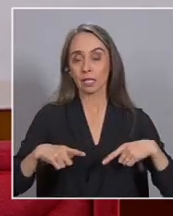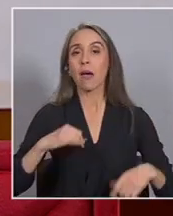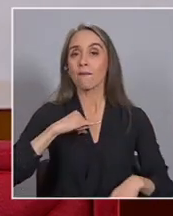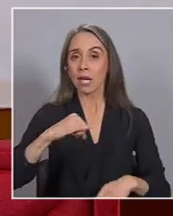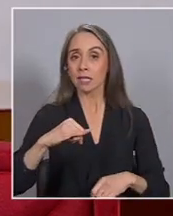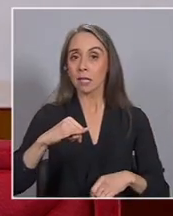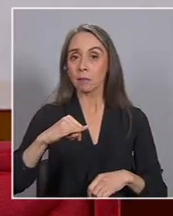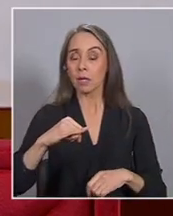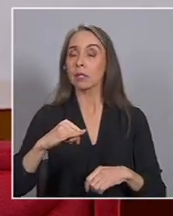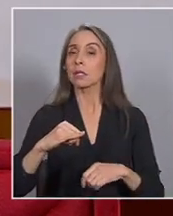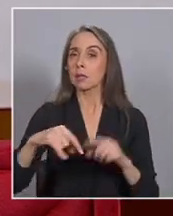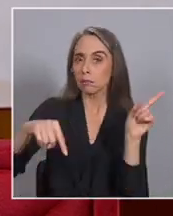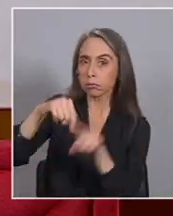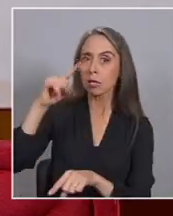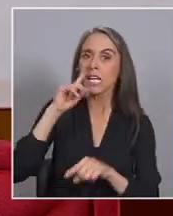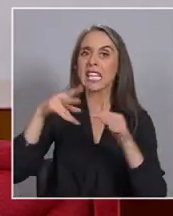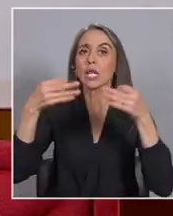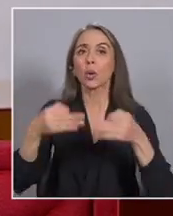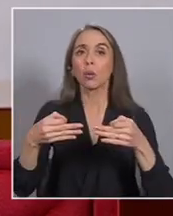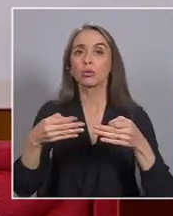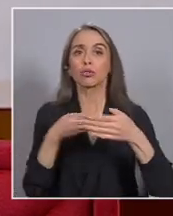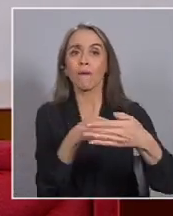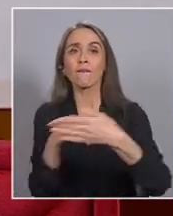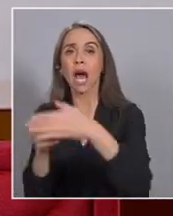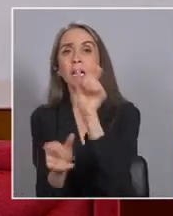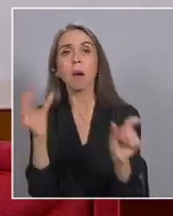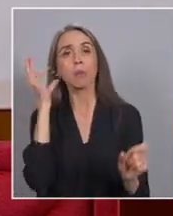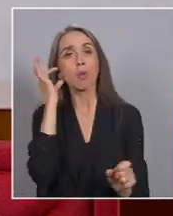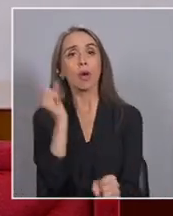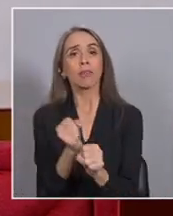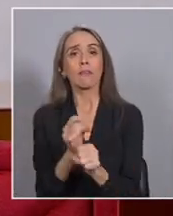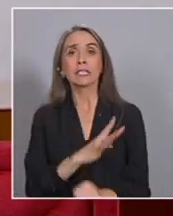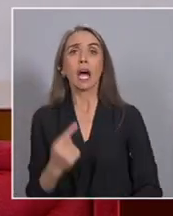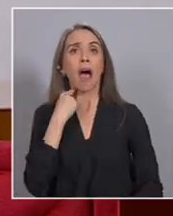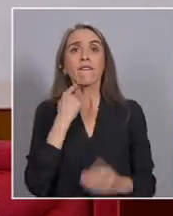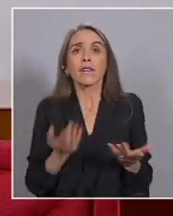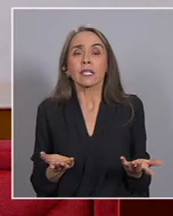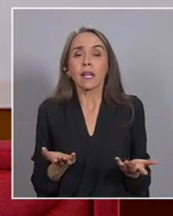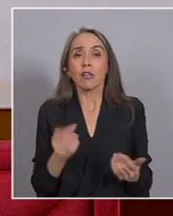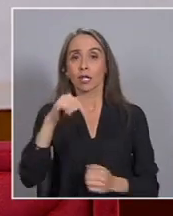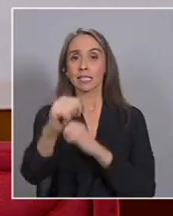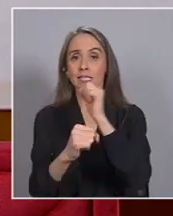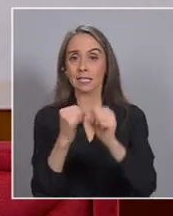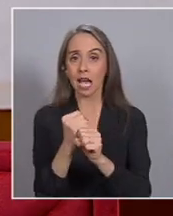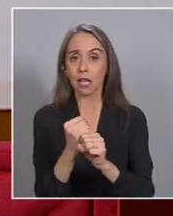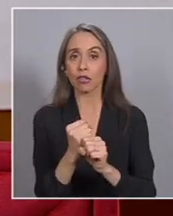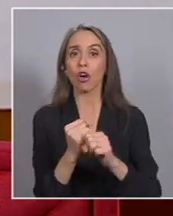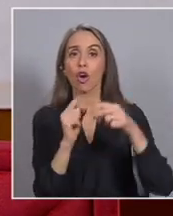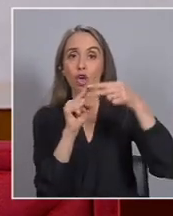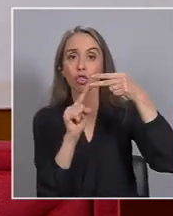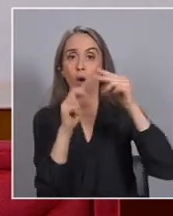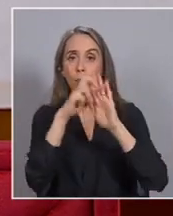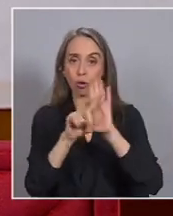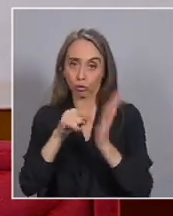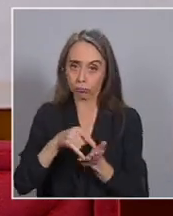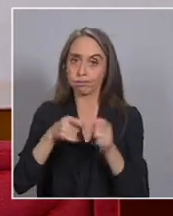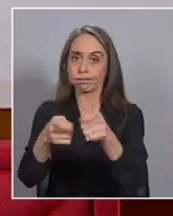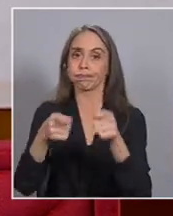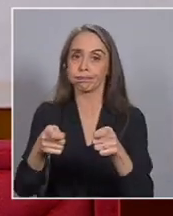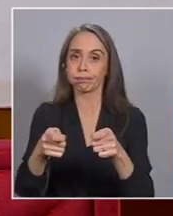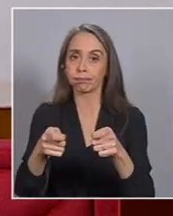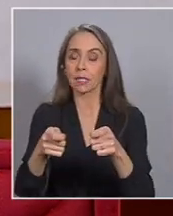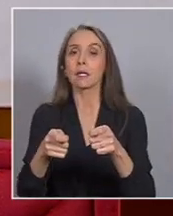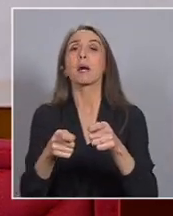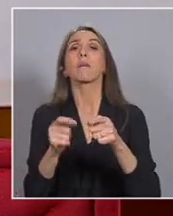Seguiremos combatiendo las injusticias y barreras que afectan a las mujeres trabajadoras de Chile. Este año vamos a avanzar en 2 cuerpos legales